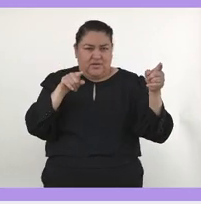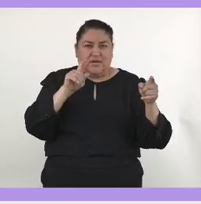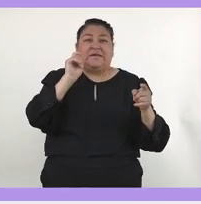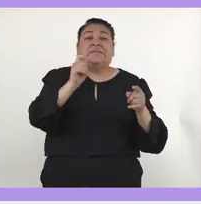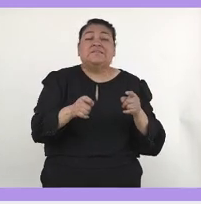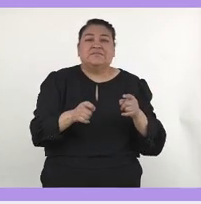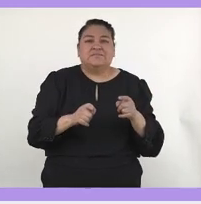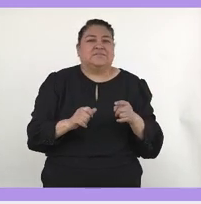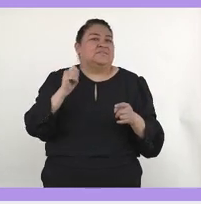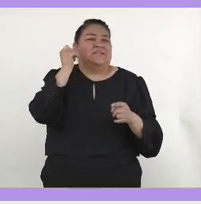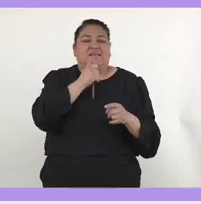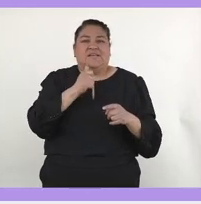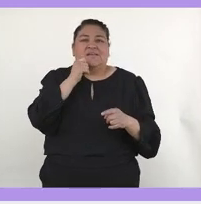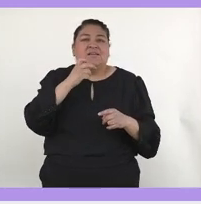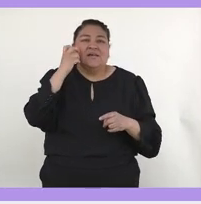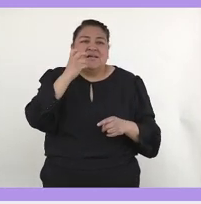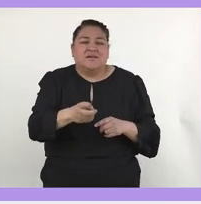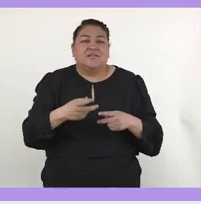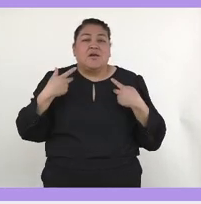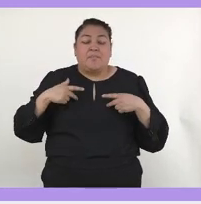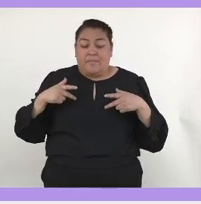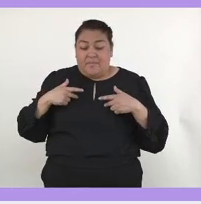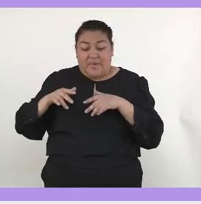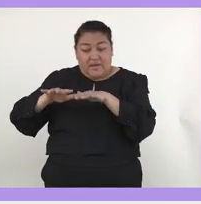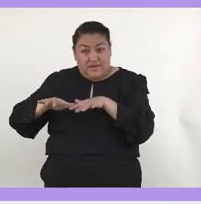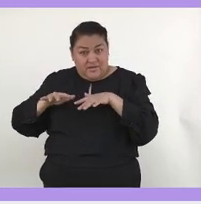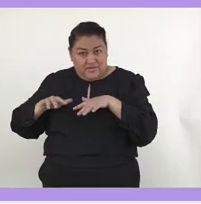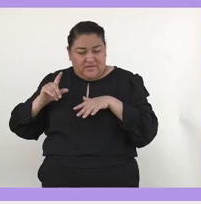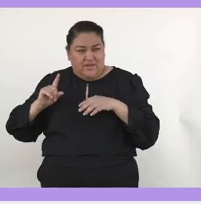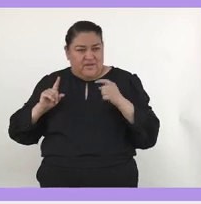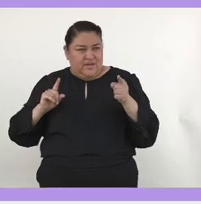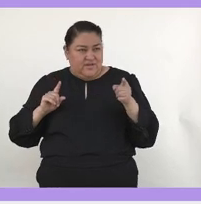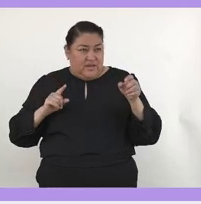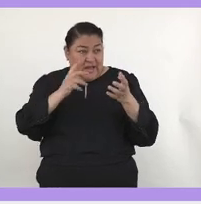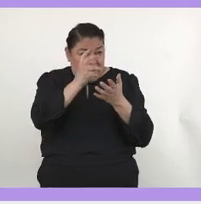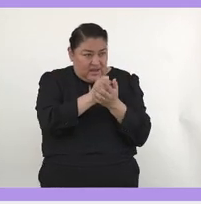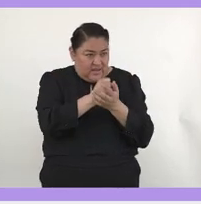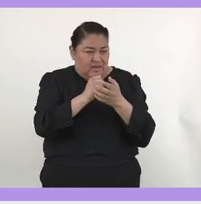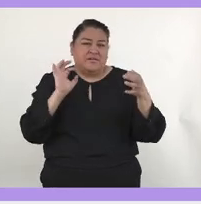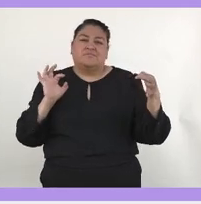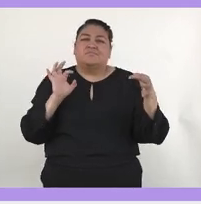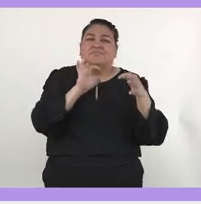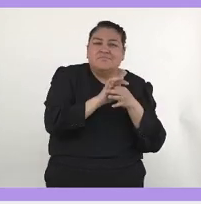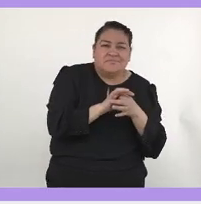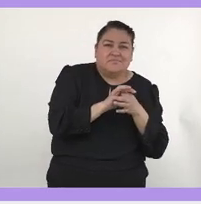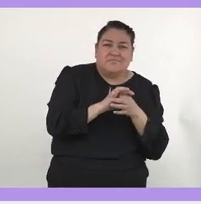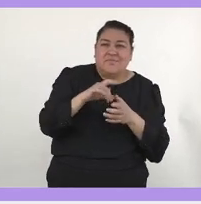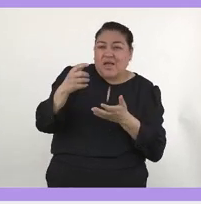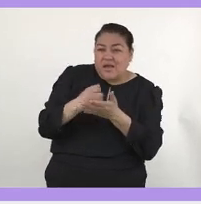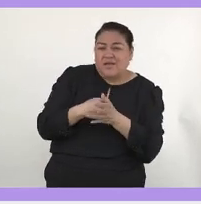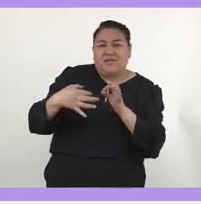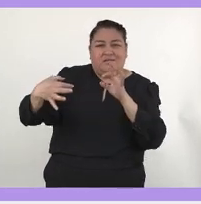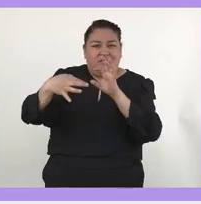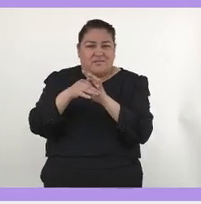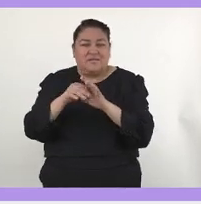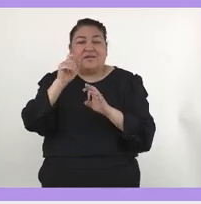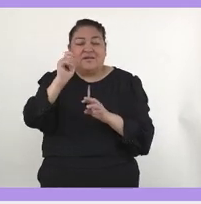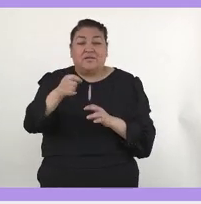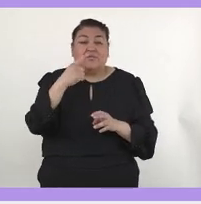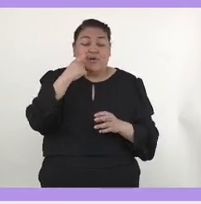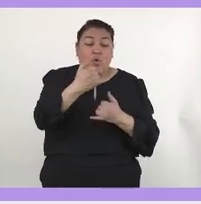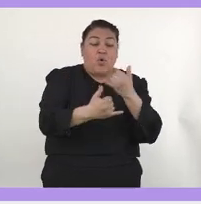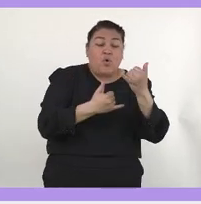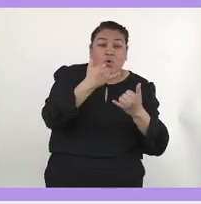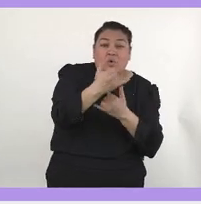va ligado mucho también a la afición el mal el mayor valor que tiene el fútbol son las futbolistas